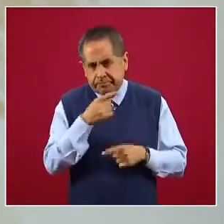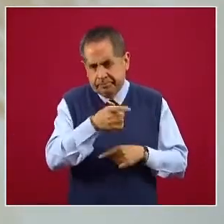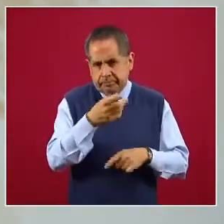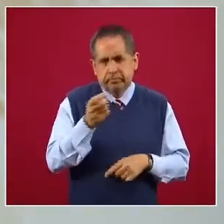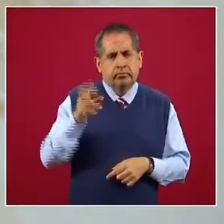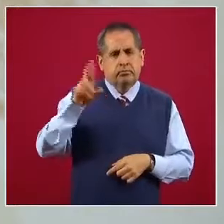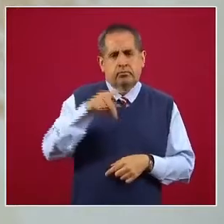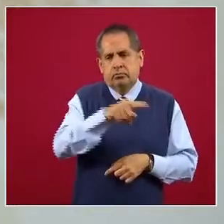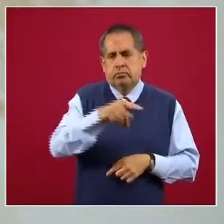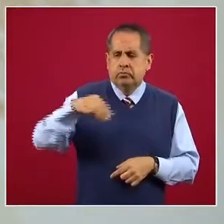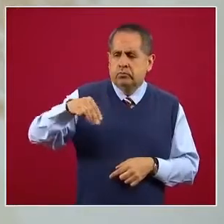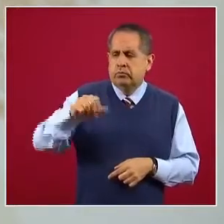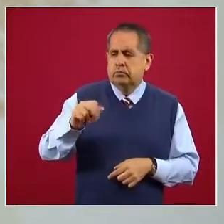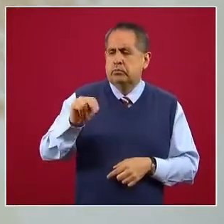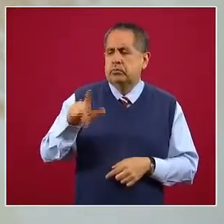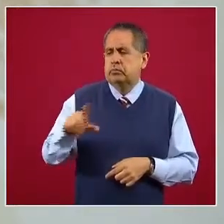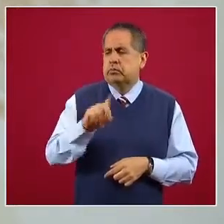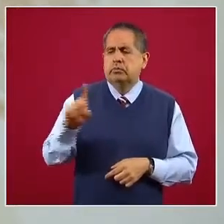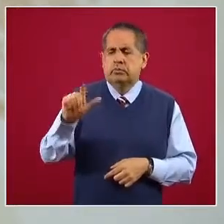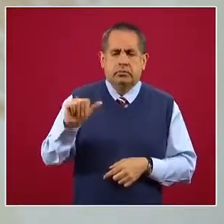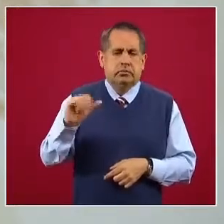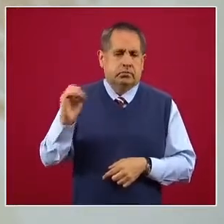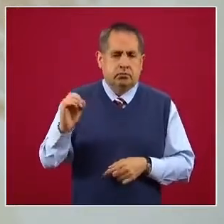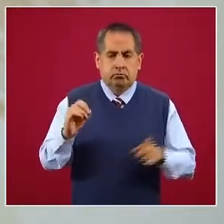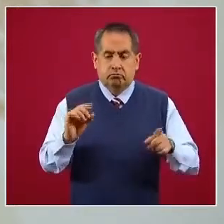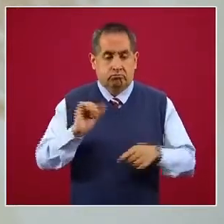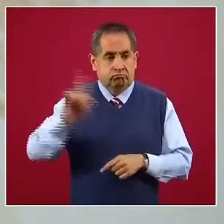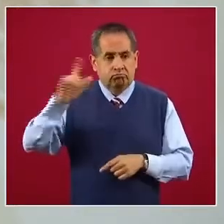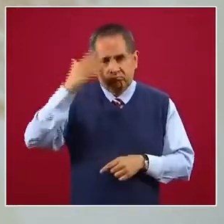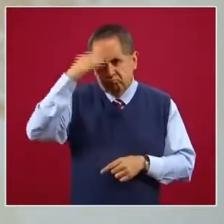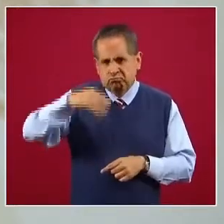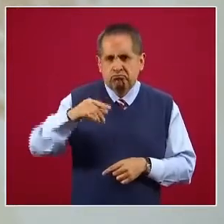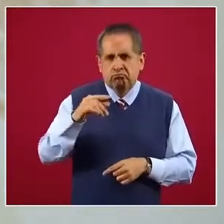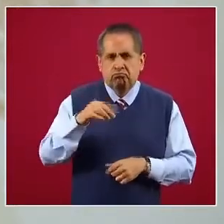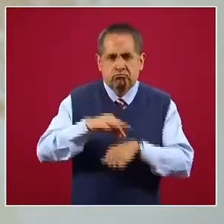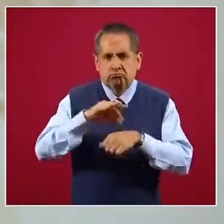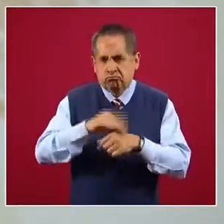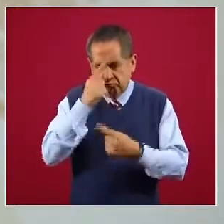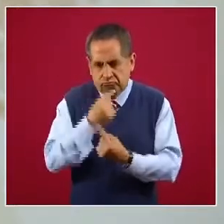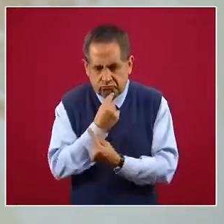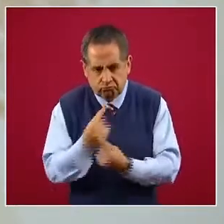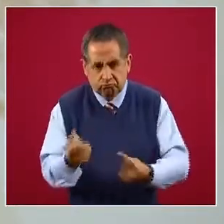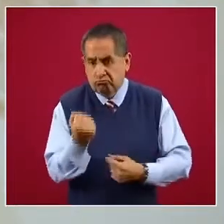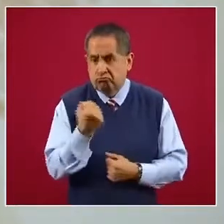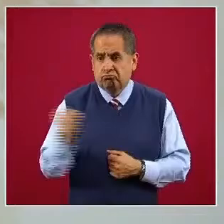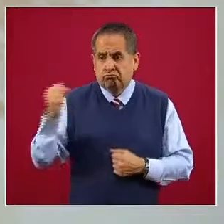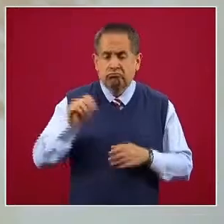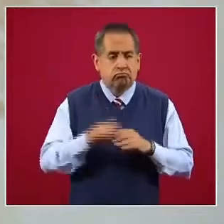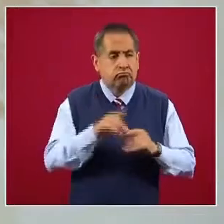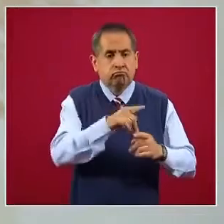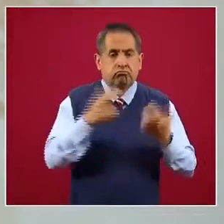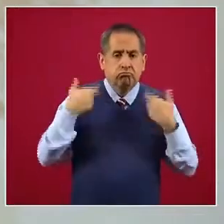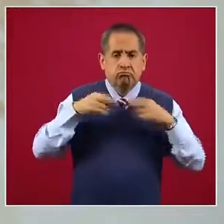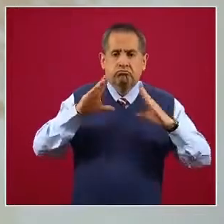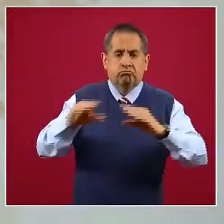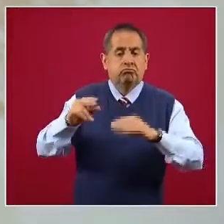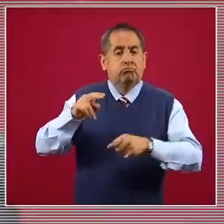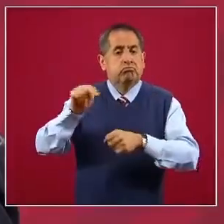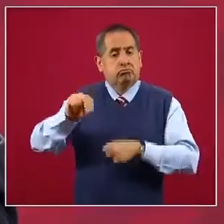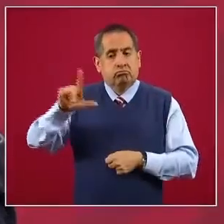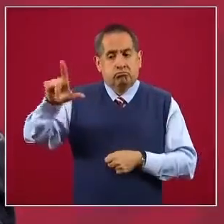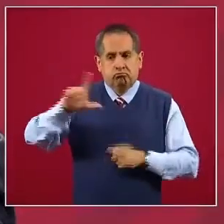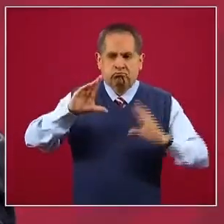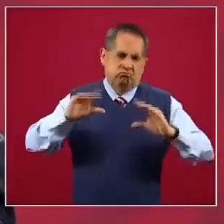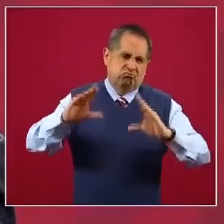el doctor Manuel de la O, brillante pediatra, muy talentoso como pediatra, como maestro de la Universidad Autónoma de Nuevo